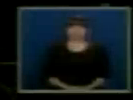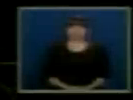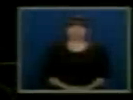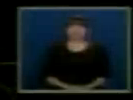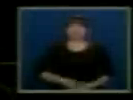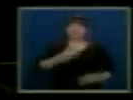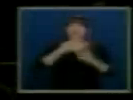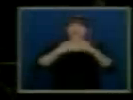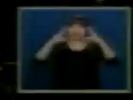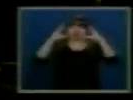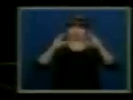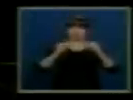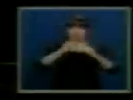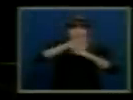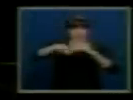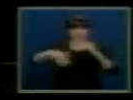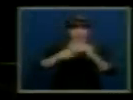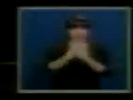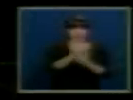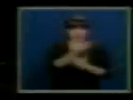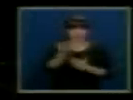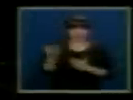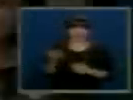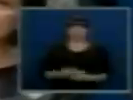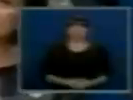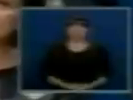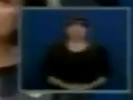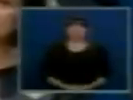Muy buenas noches a todas y a todos.